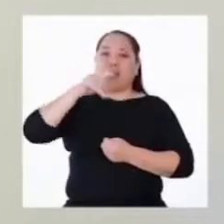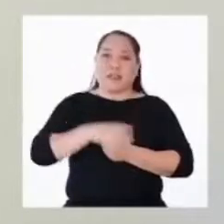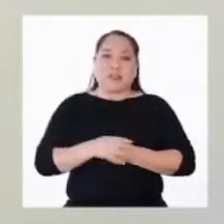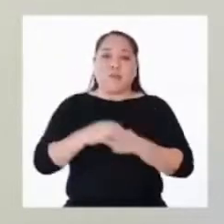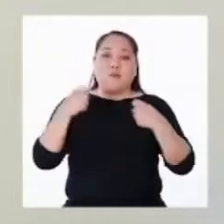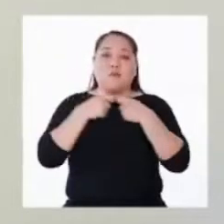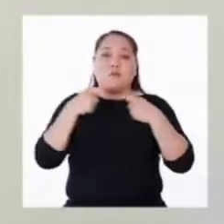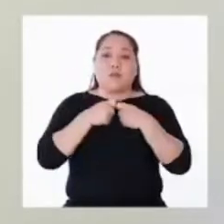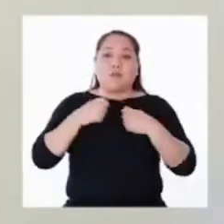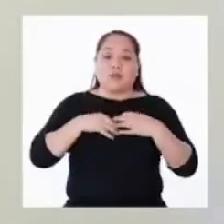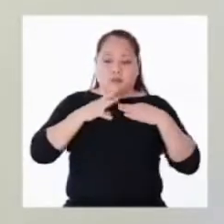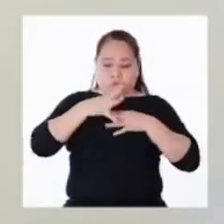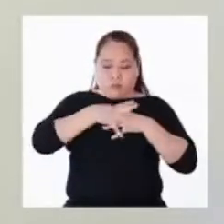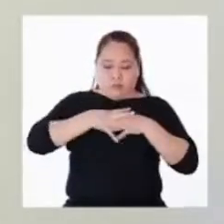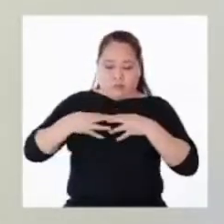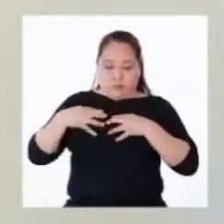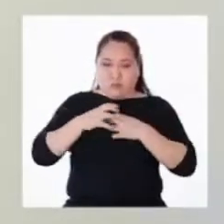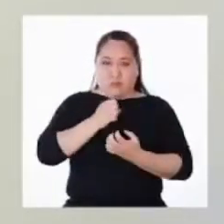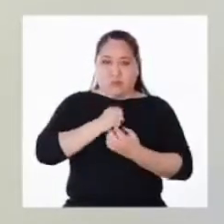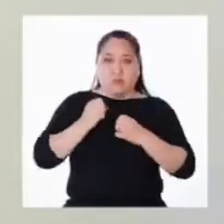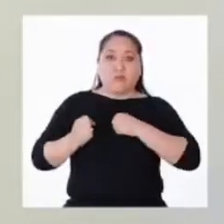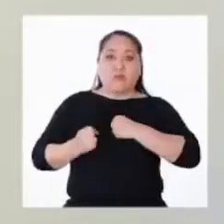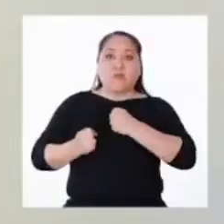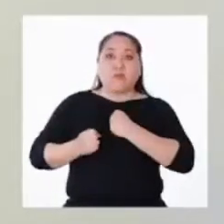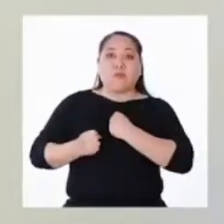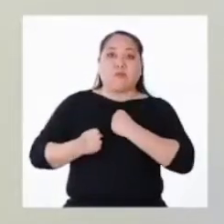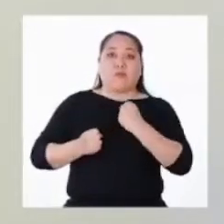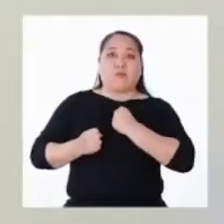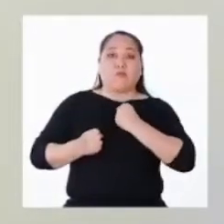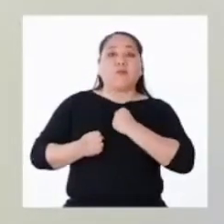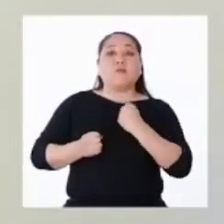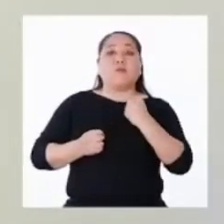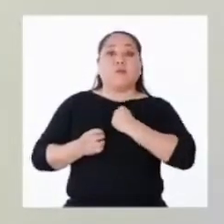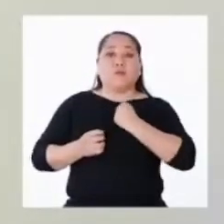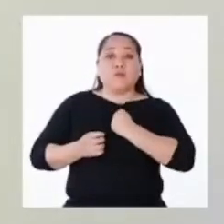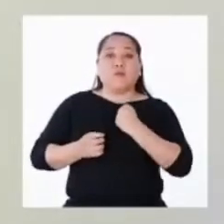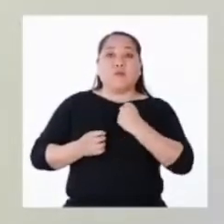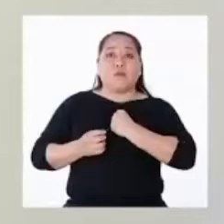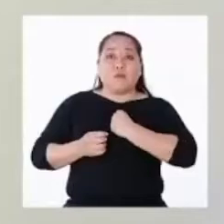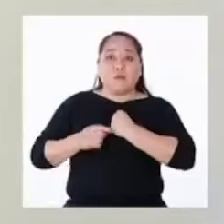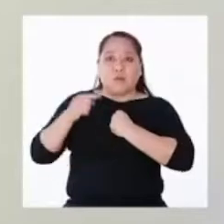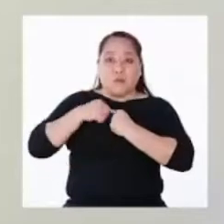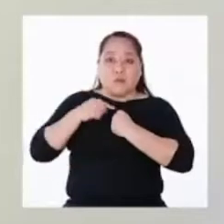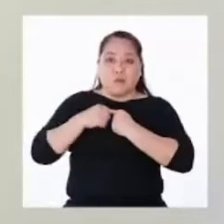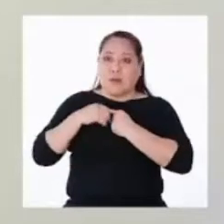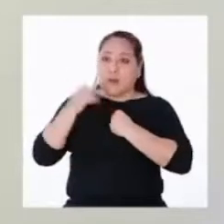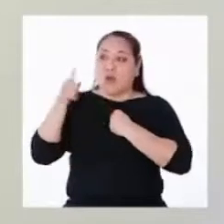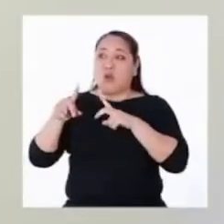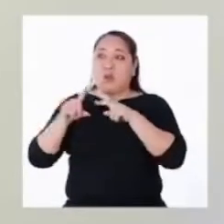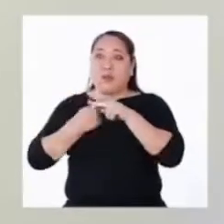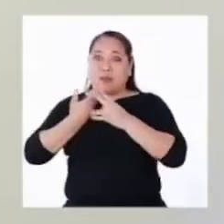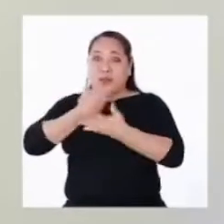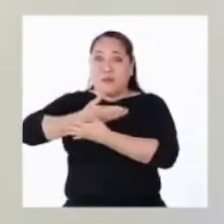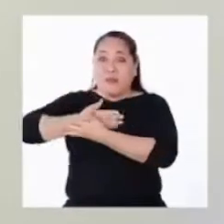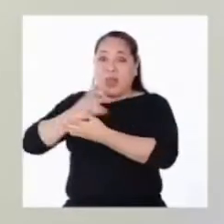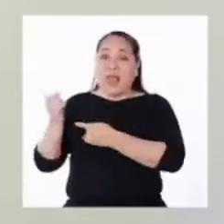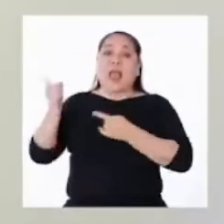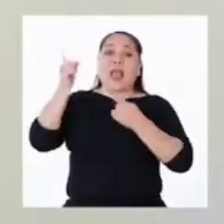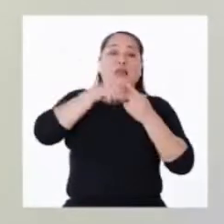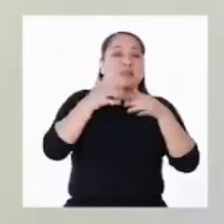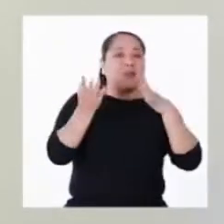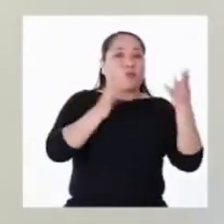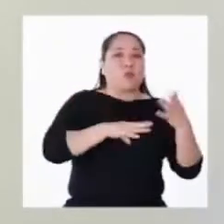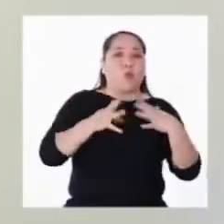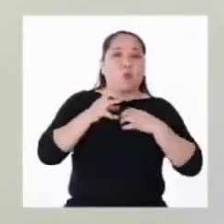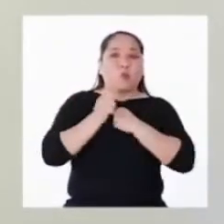contraen rítmicamente desde que se forma hasta que se mueren. Los músculos se contraen al ser activados por el